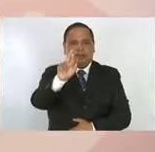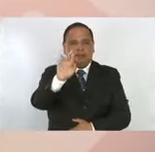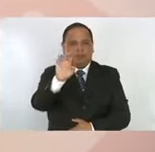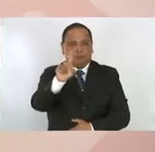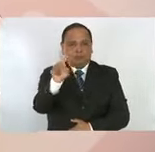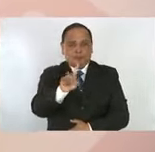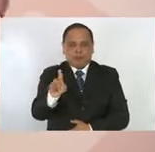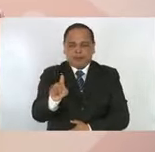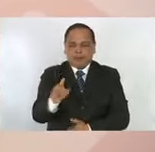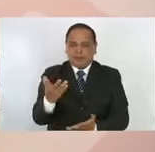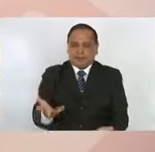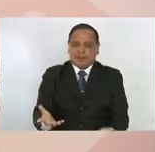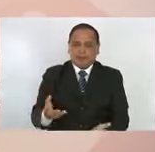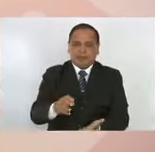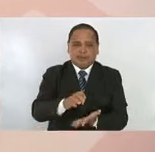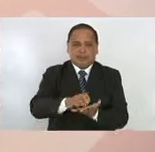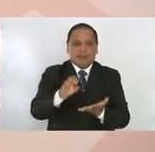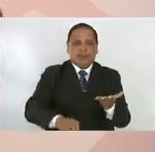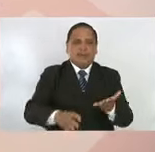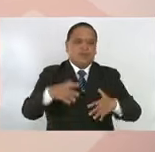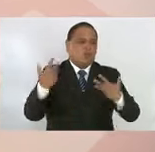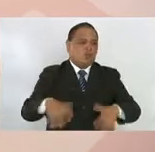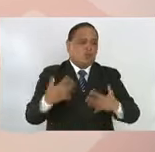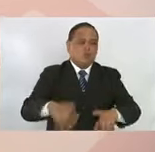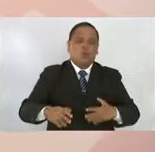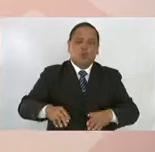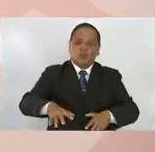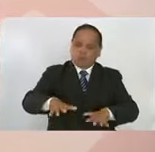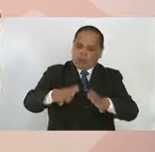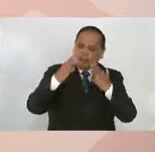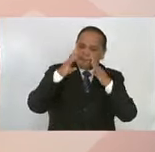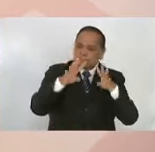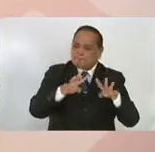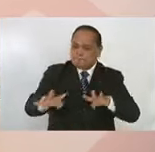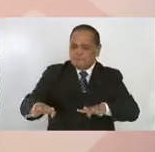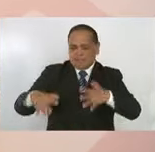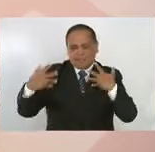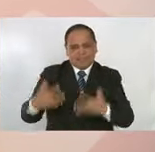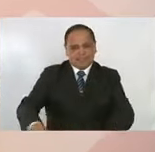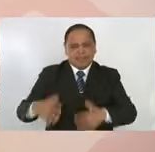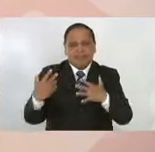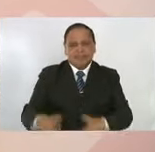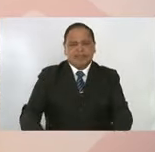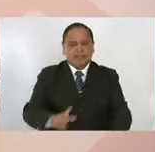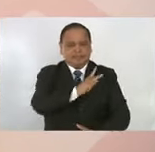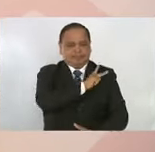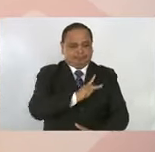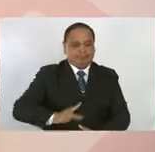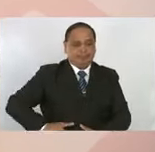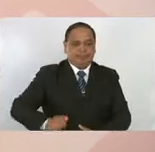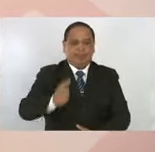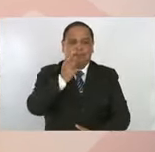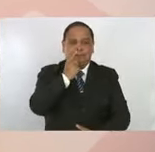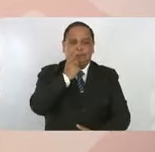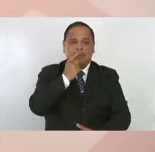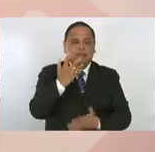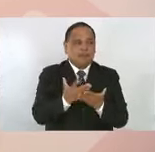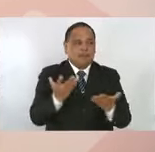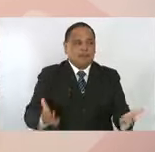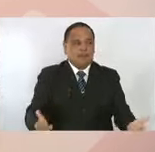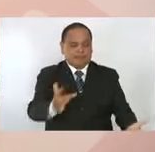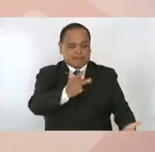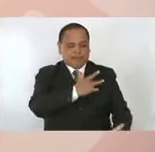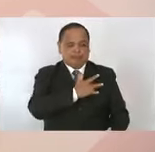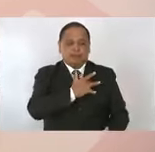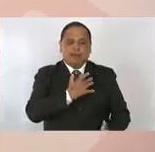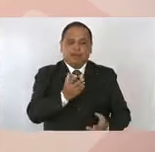imagen ejemplar que nos ha sembrado nuestro presidente Andrés Manuel aquí en el corazón.